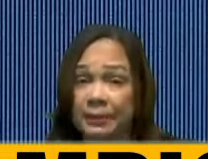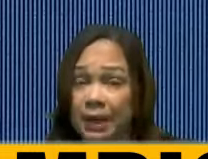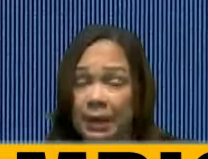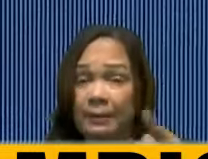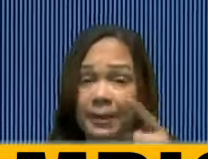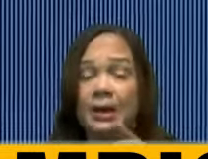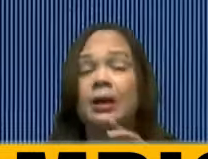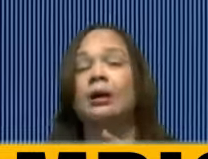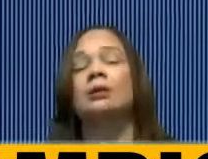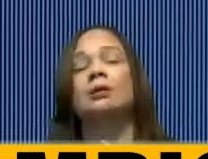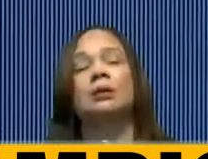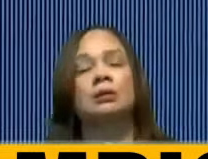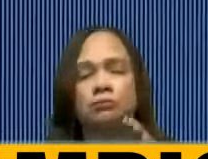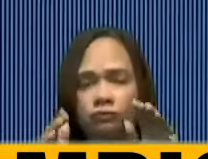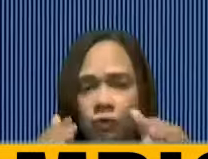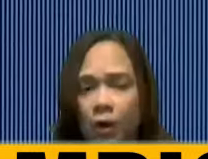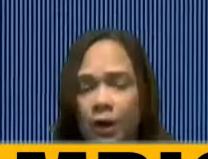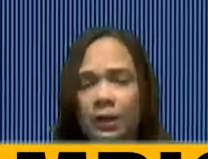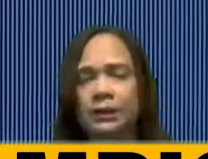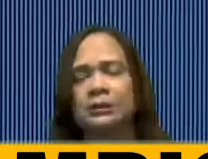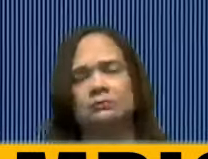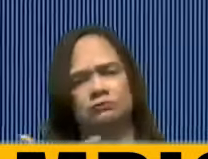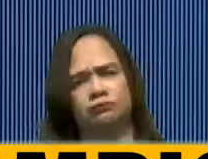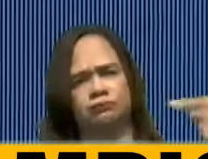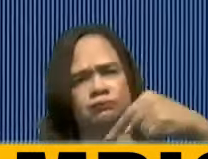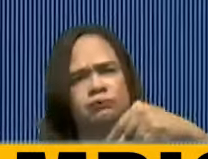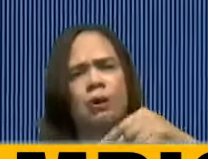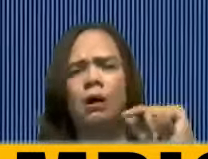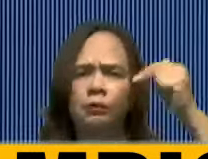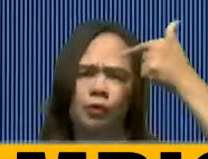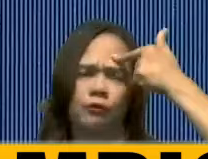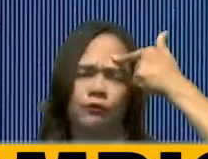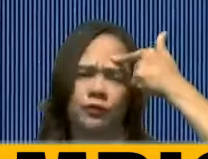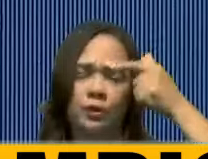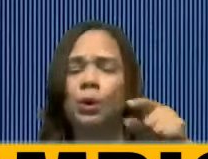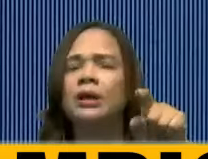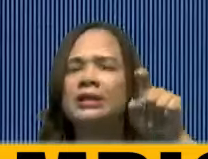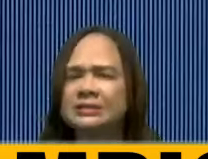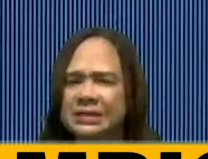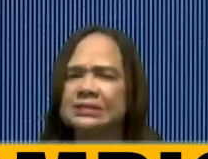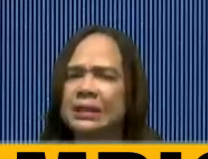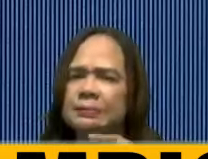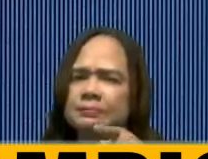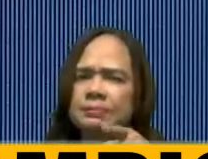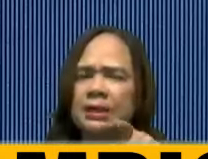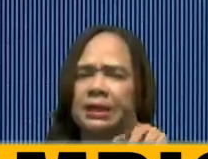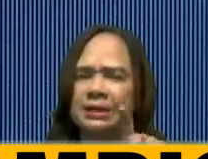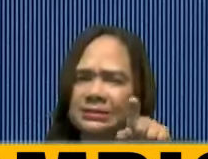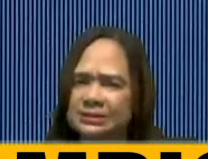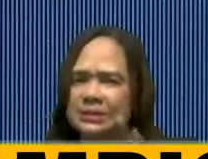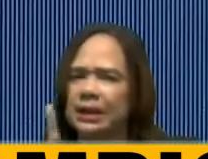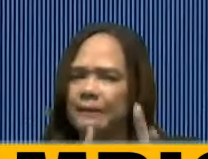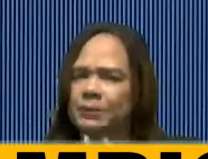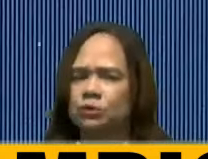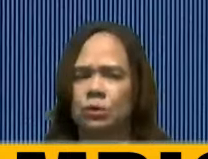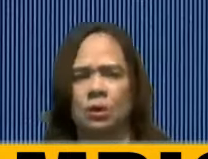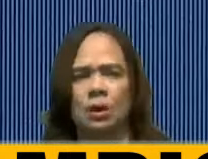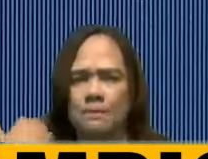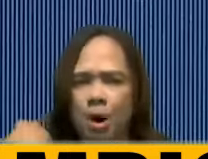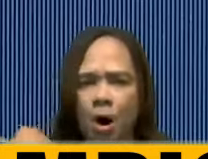gastar en eh eh prioridades que tiene el gobierno y necesidades que tiene la población como muy bien